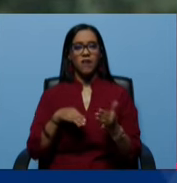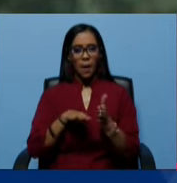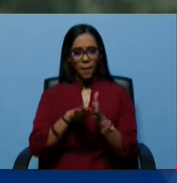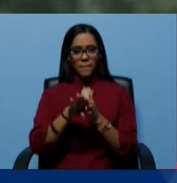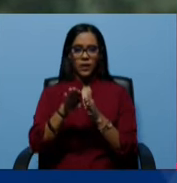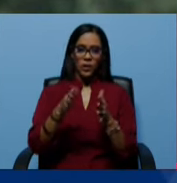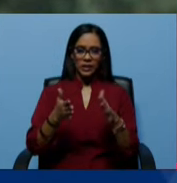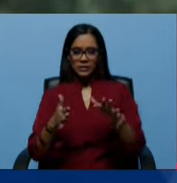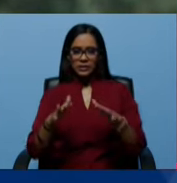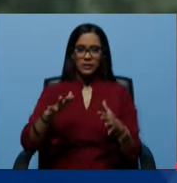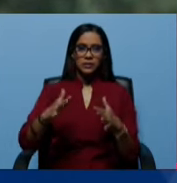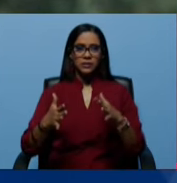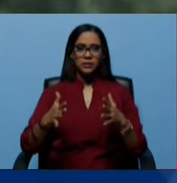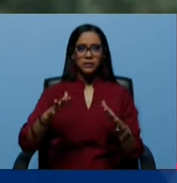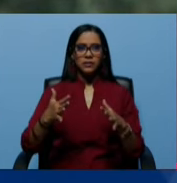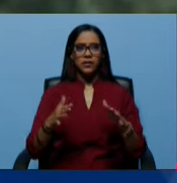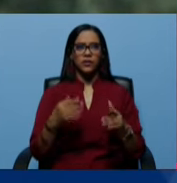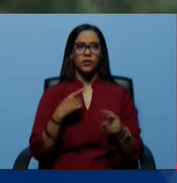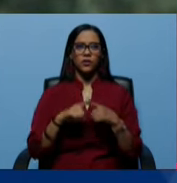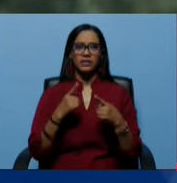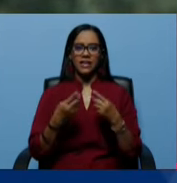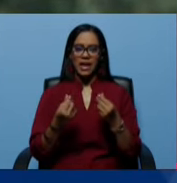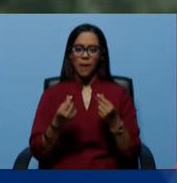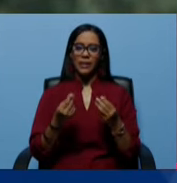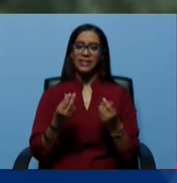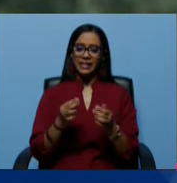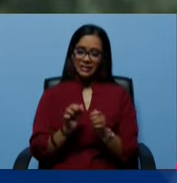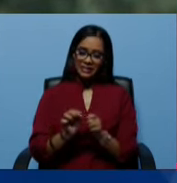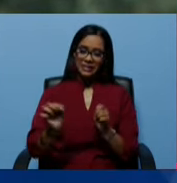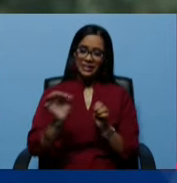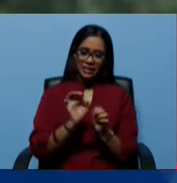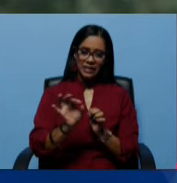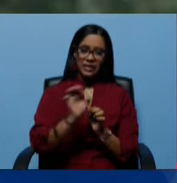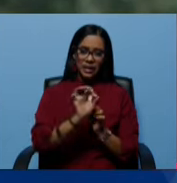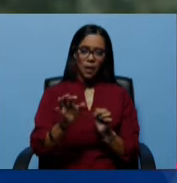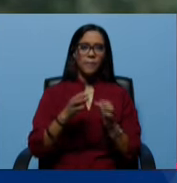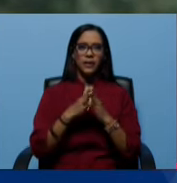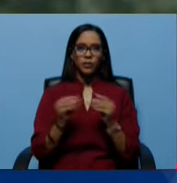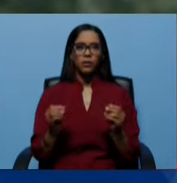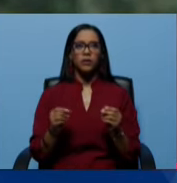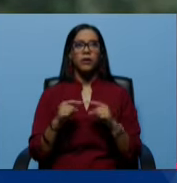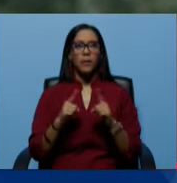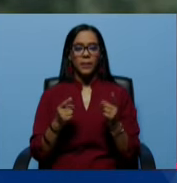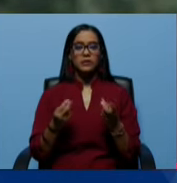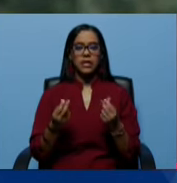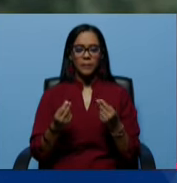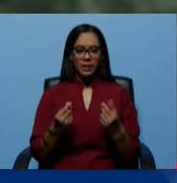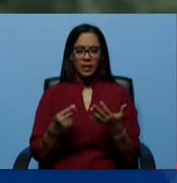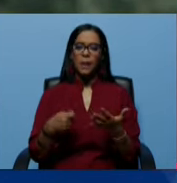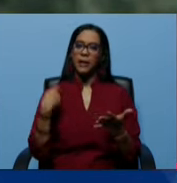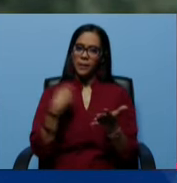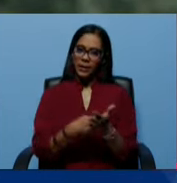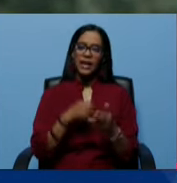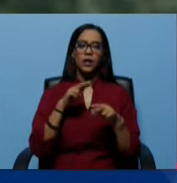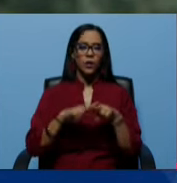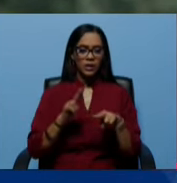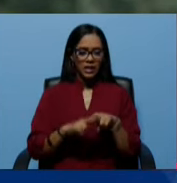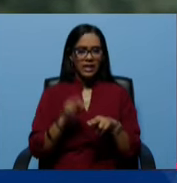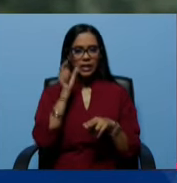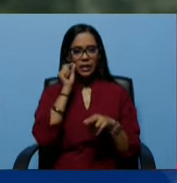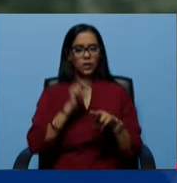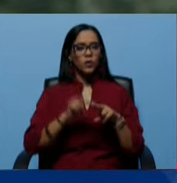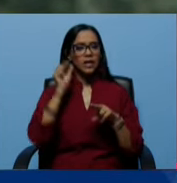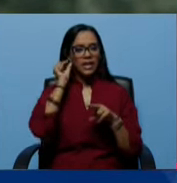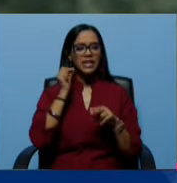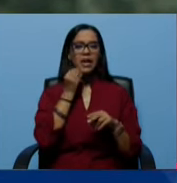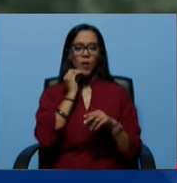un poquito, entonces la platica tiene que rendir para todo. Pero si la plata es para invertir en los niños, en las niñas, en la